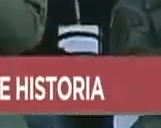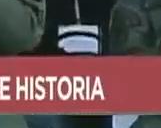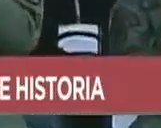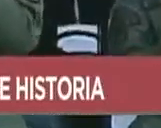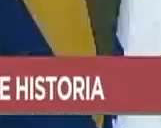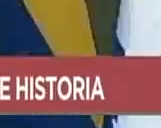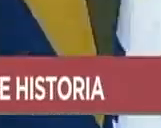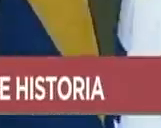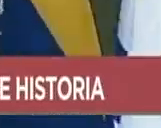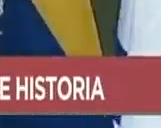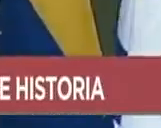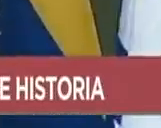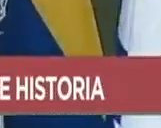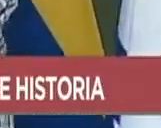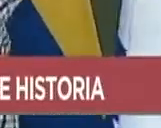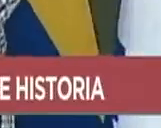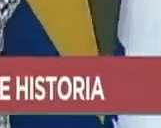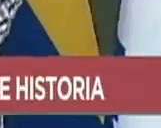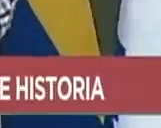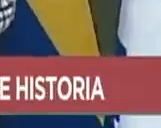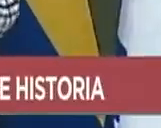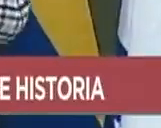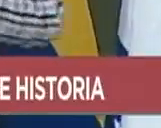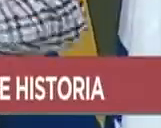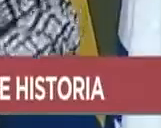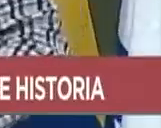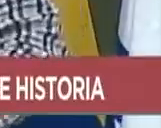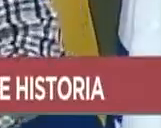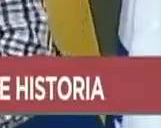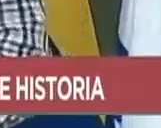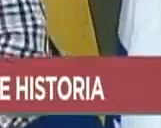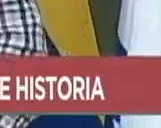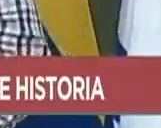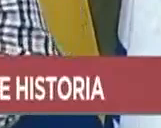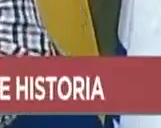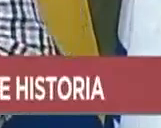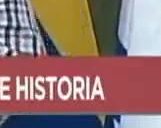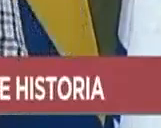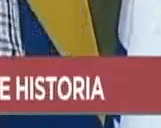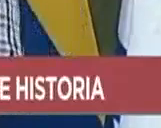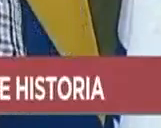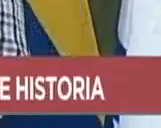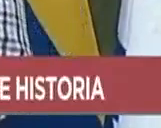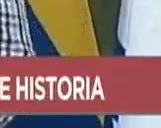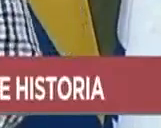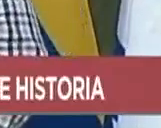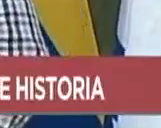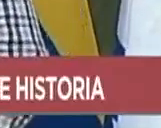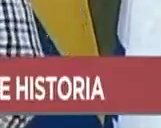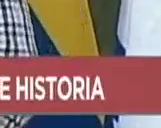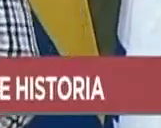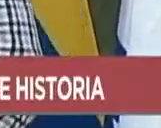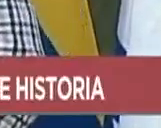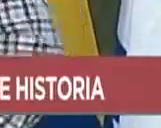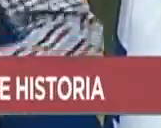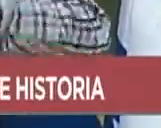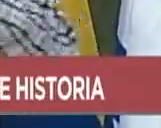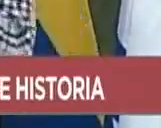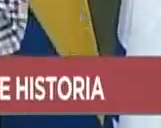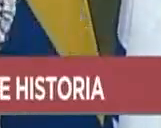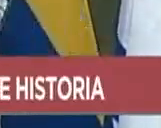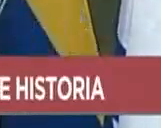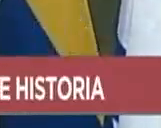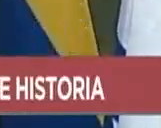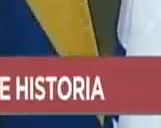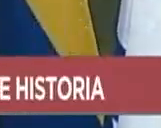que nos han acompañado para hacer este congreso porque los procesos que aquí se están dando no son exclusivos de venezuela el mundo